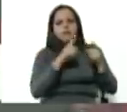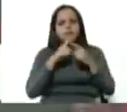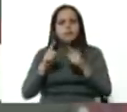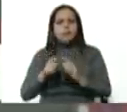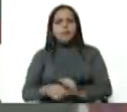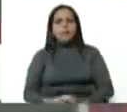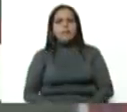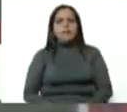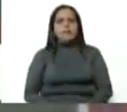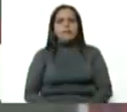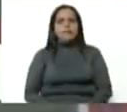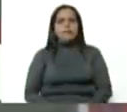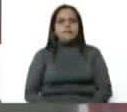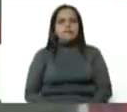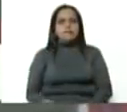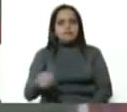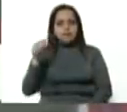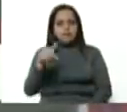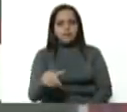Hoy